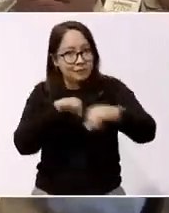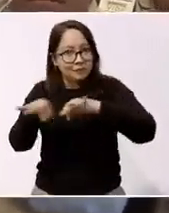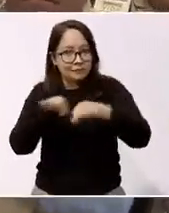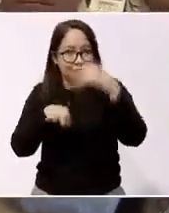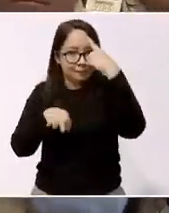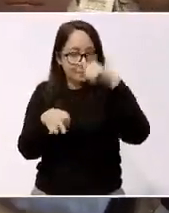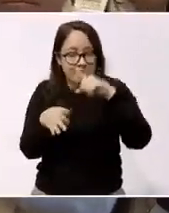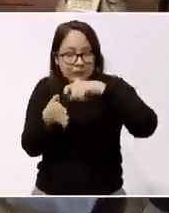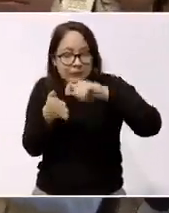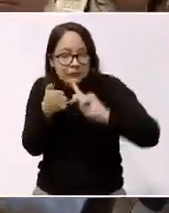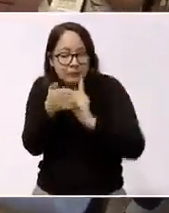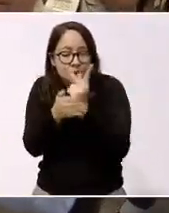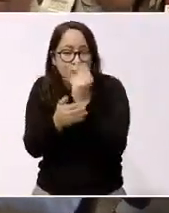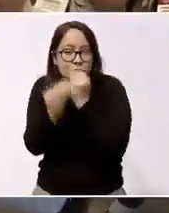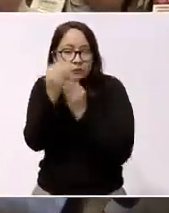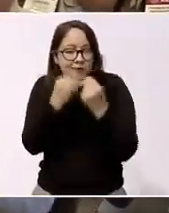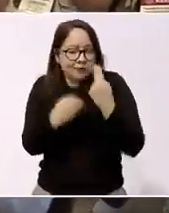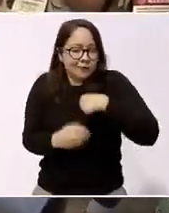autoconsumo.